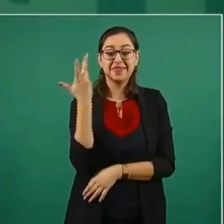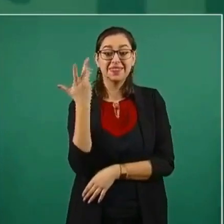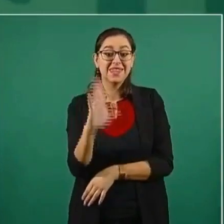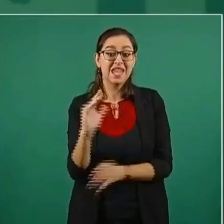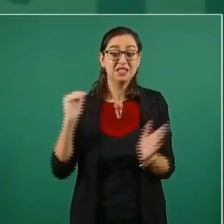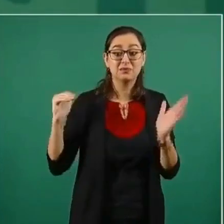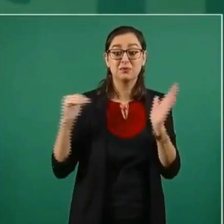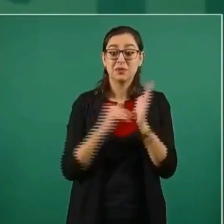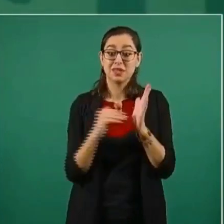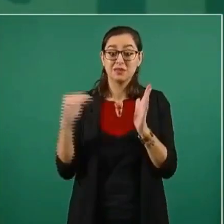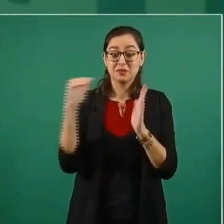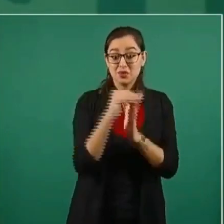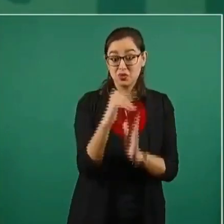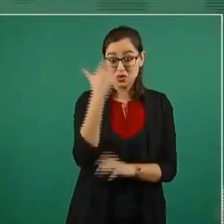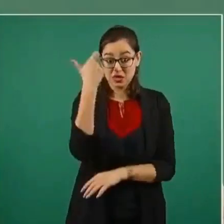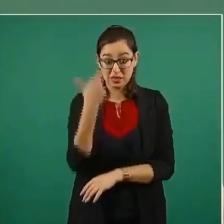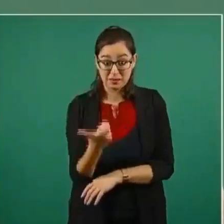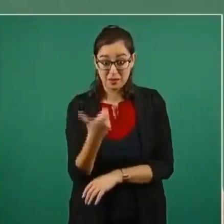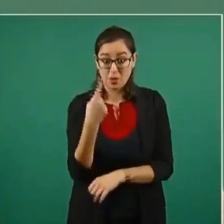durante el